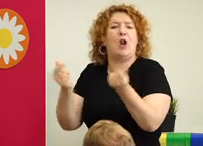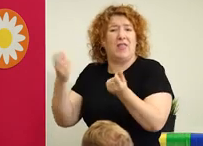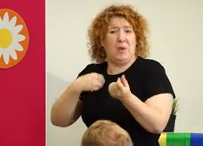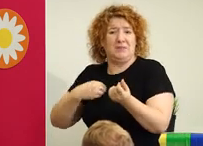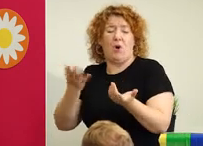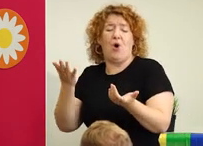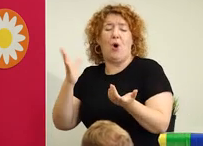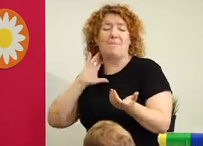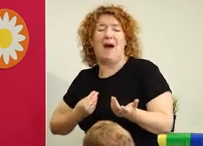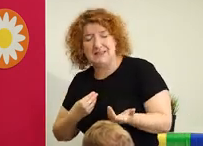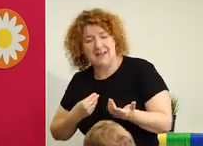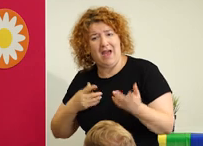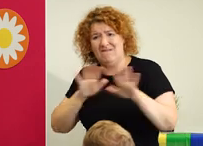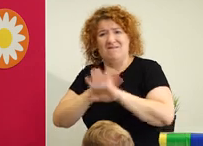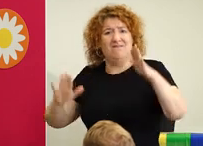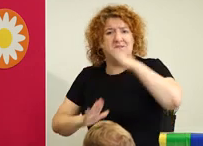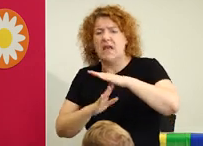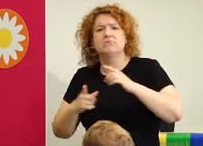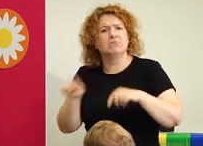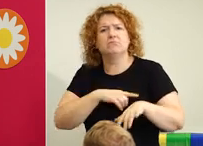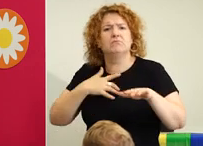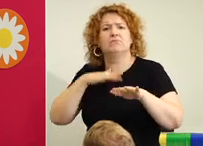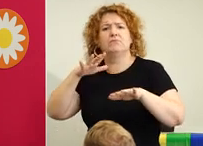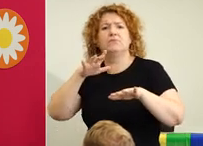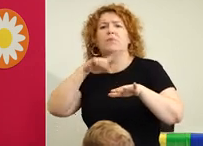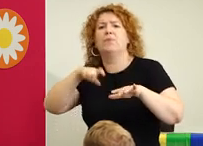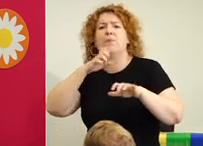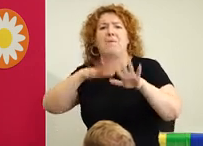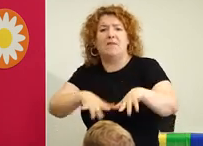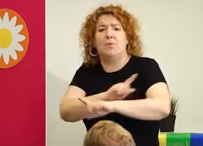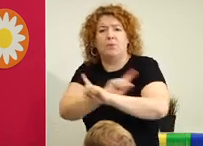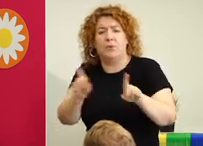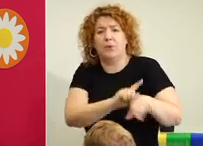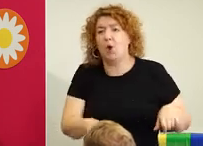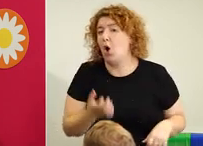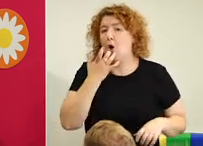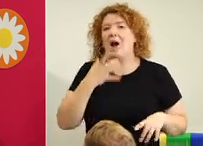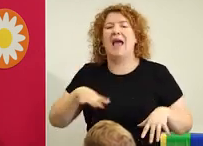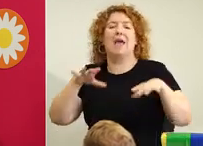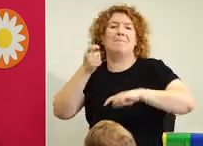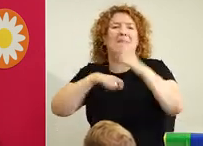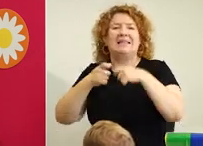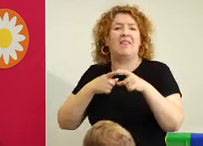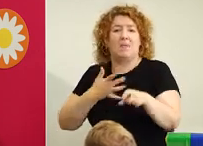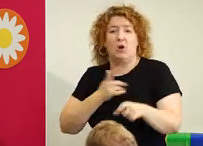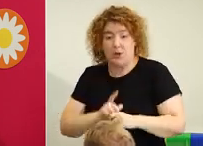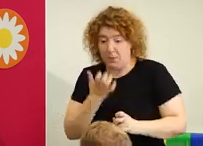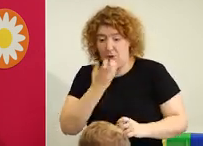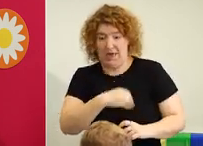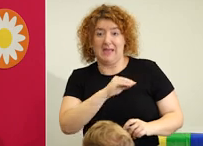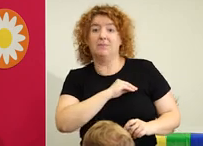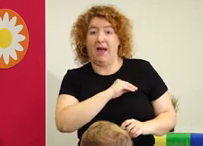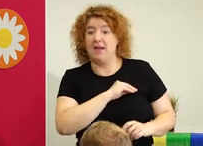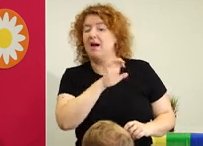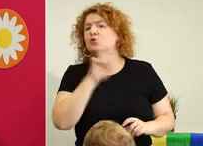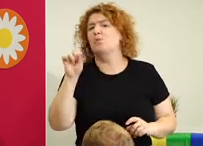actúe ya rompiendo ese acuerdo de asociación, practicando un embargo total de armas, impidiendo que los países europeos, como España, sean